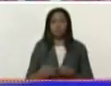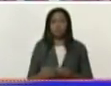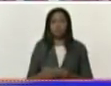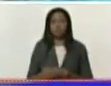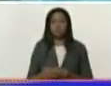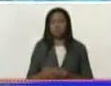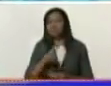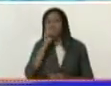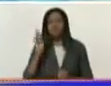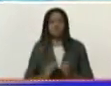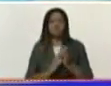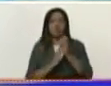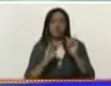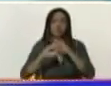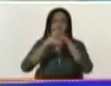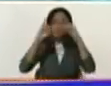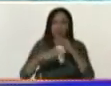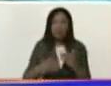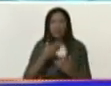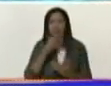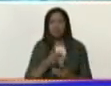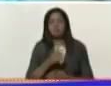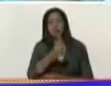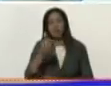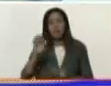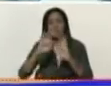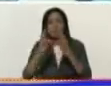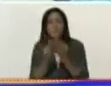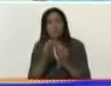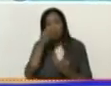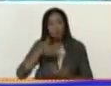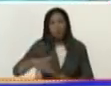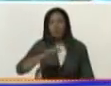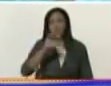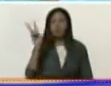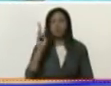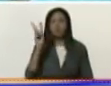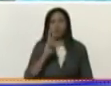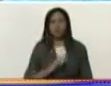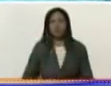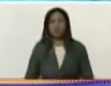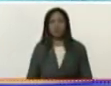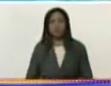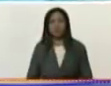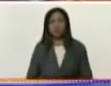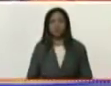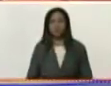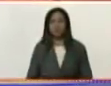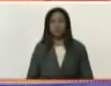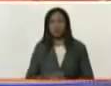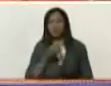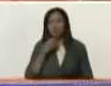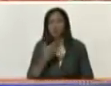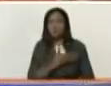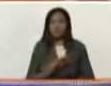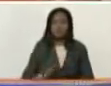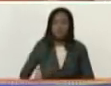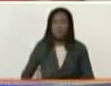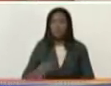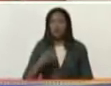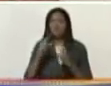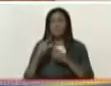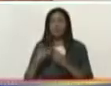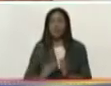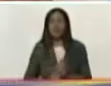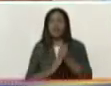hermoso, feliz Navidad para su familia y para el pueblo venezolano. Bueno, presidente, ahora le voy a dar la palabra a la